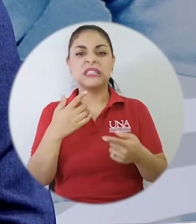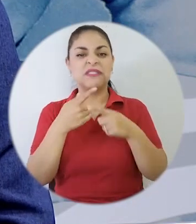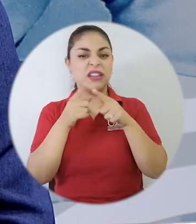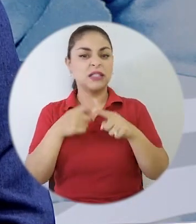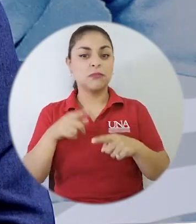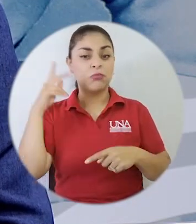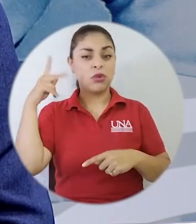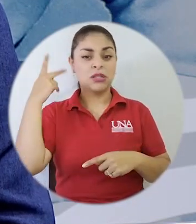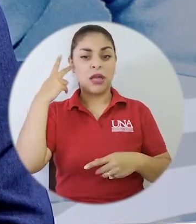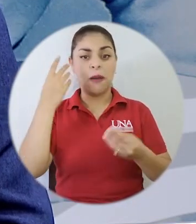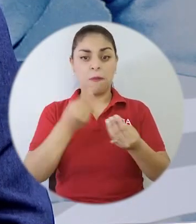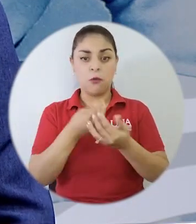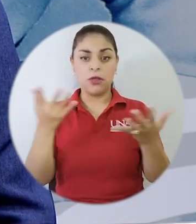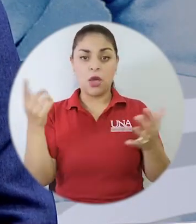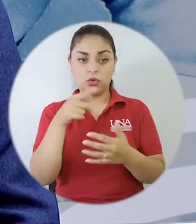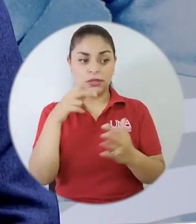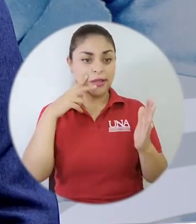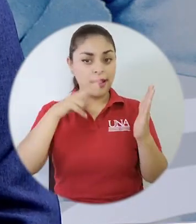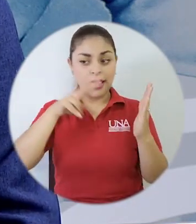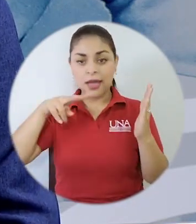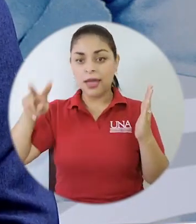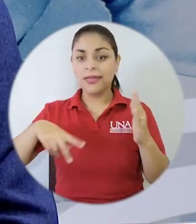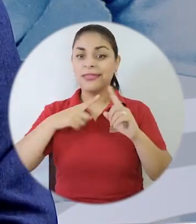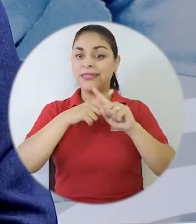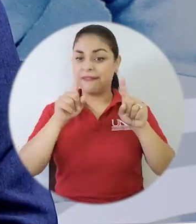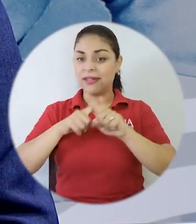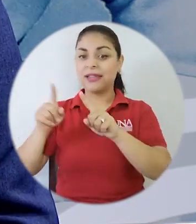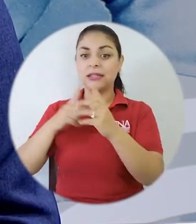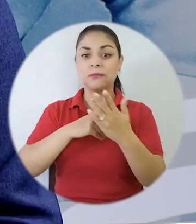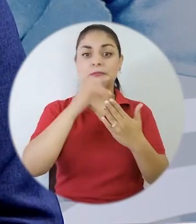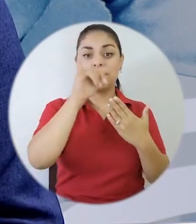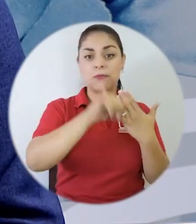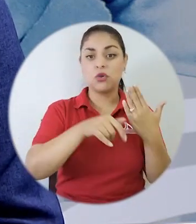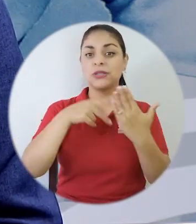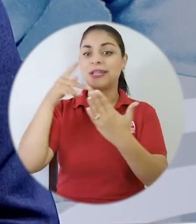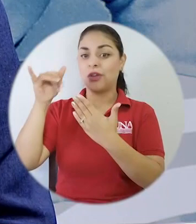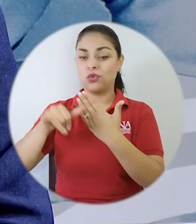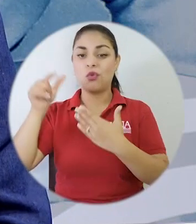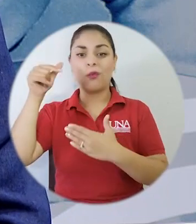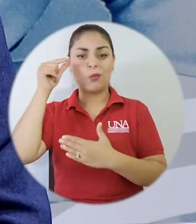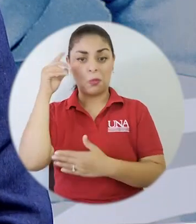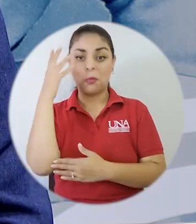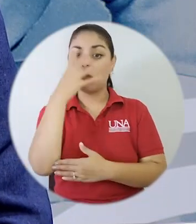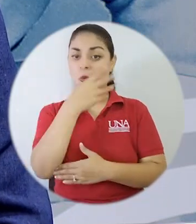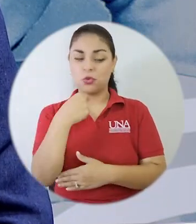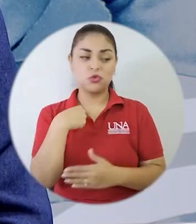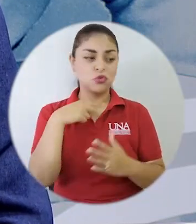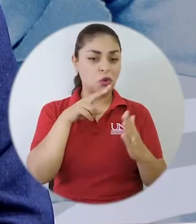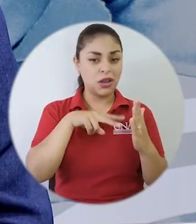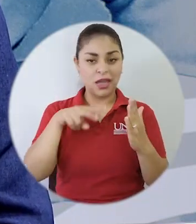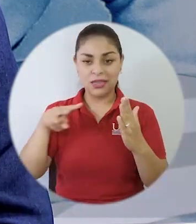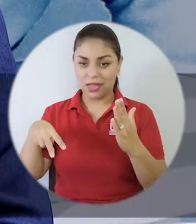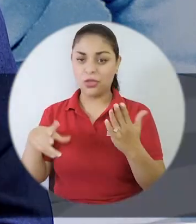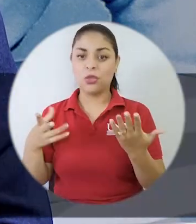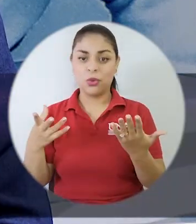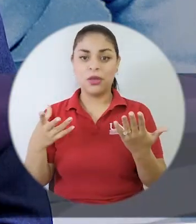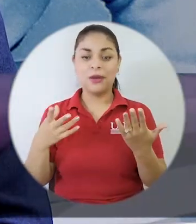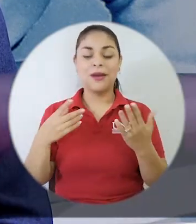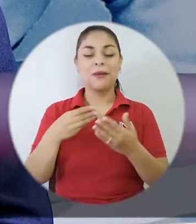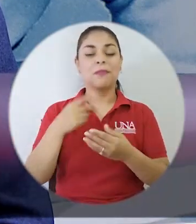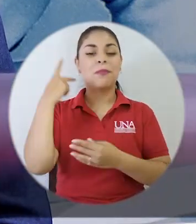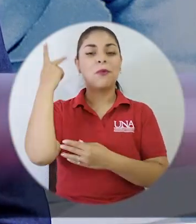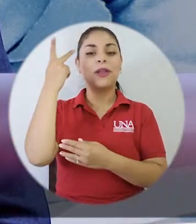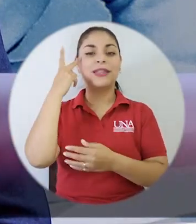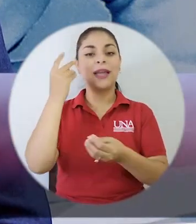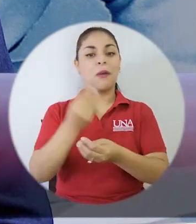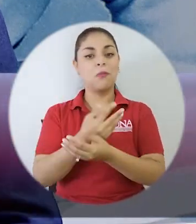política pública que si usted la lee en los diferentes documentos de gobierno son muy bonitas. Ya yo me he dado la tarea de leer la política pública y hemos